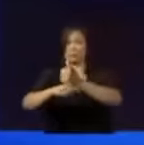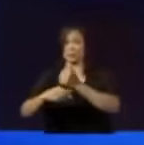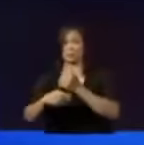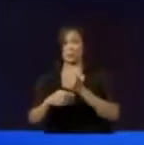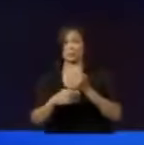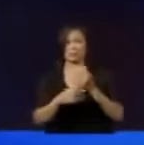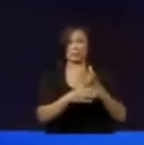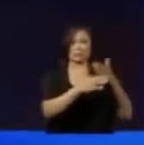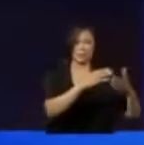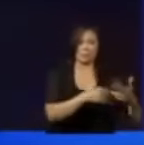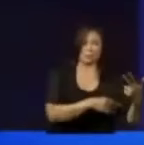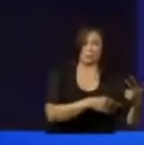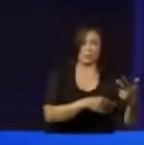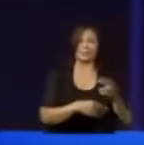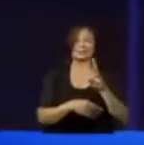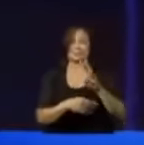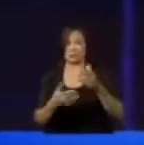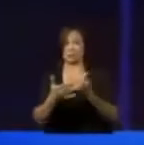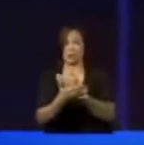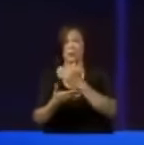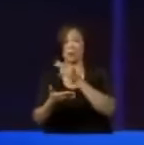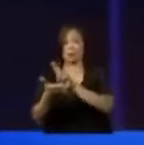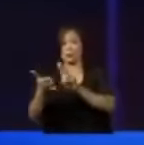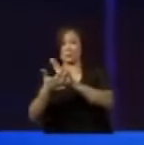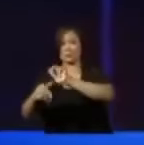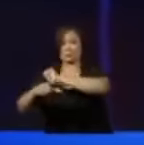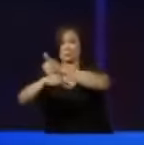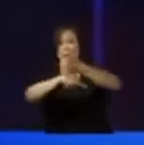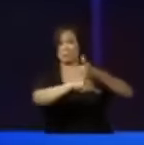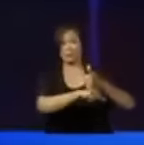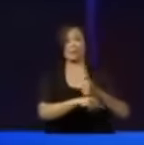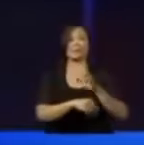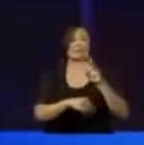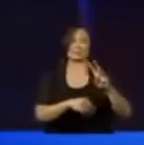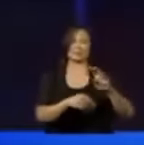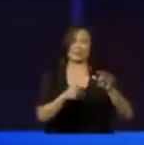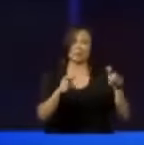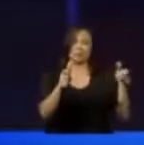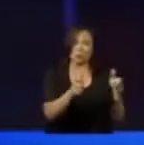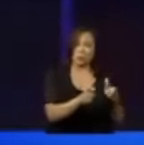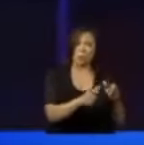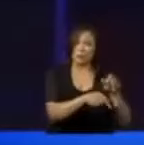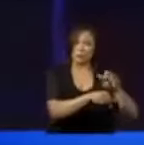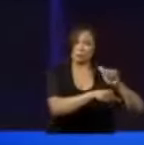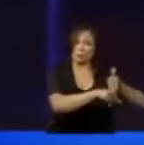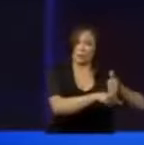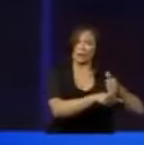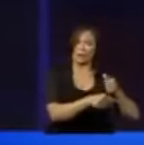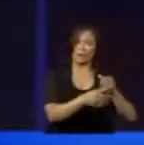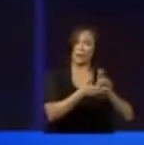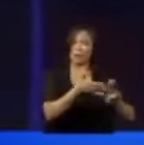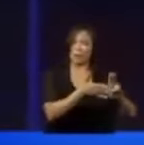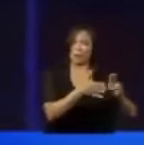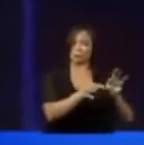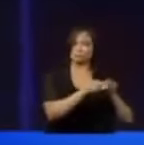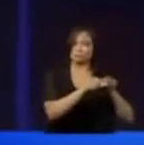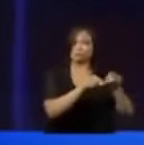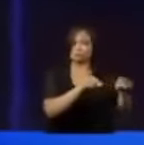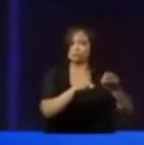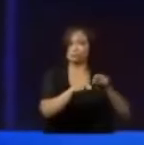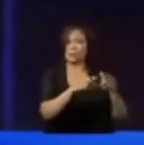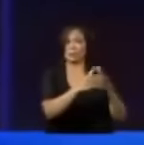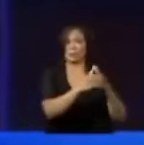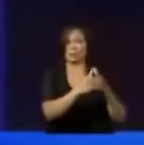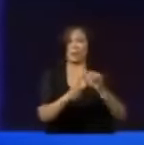hemos terminado tres, estamos construyendo seis nuevos centros y seis subcentros. Ha llegado a la UAS, no solamente a Baní,